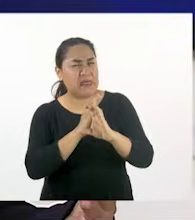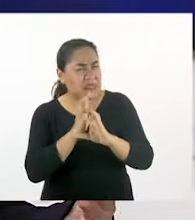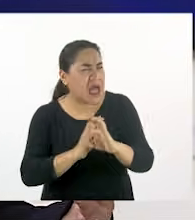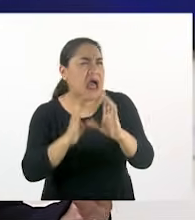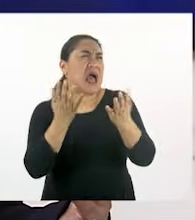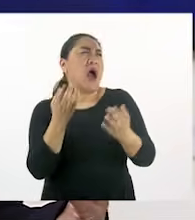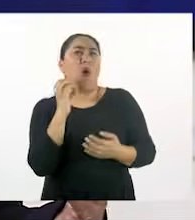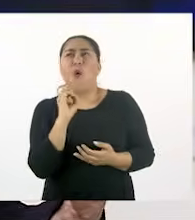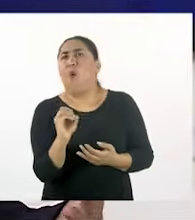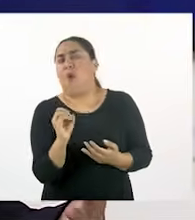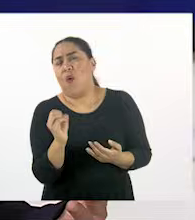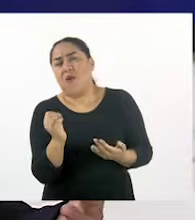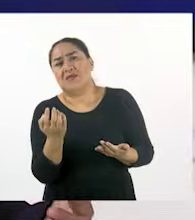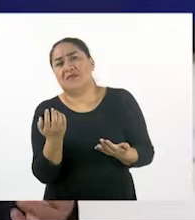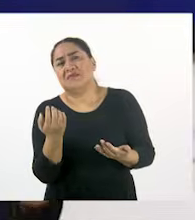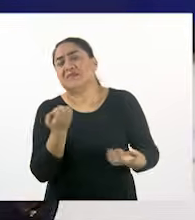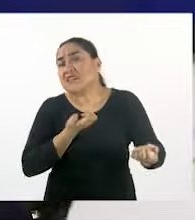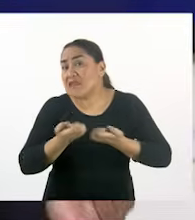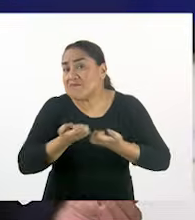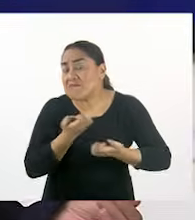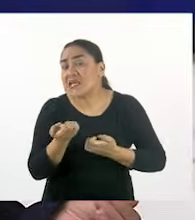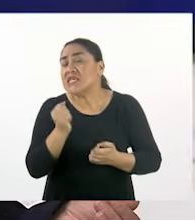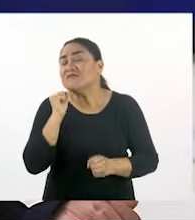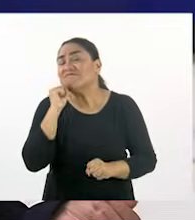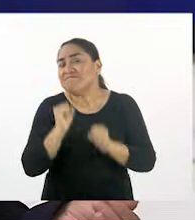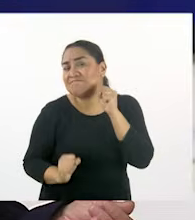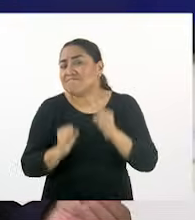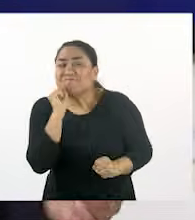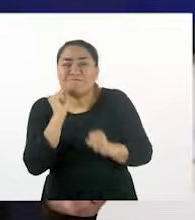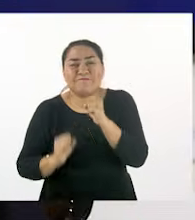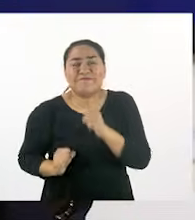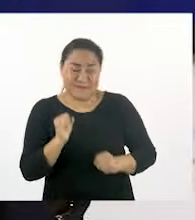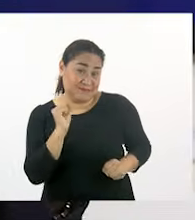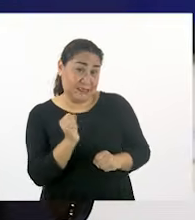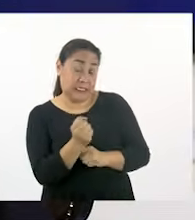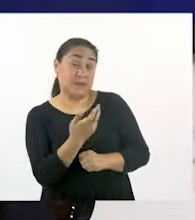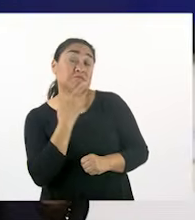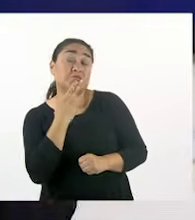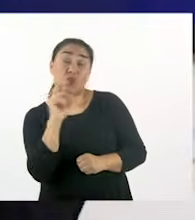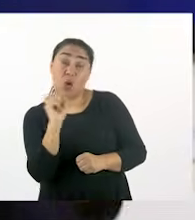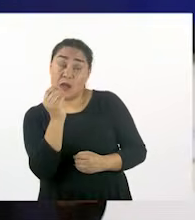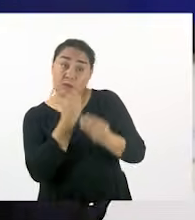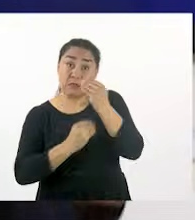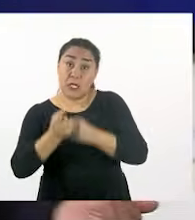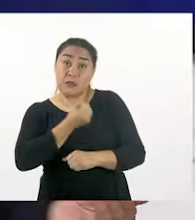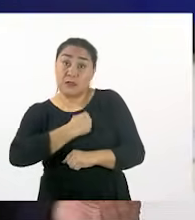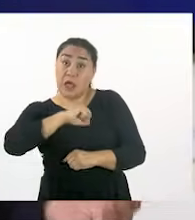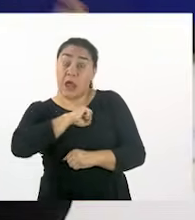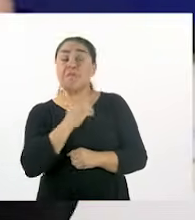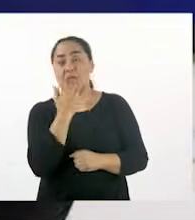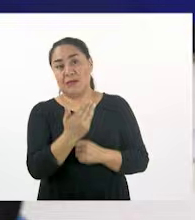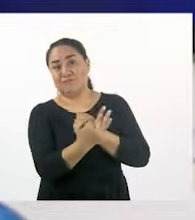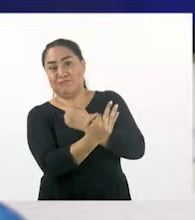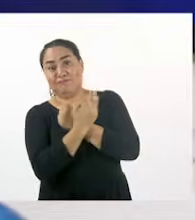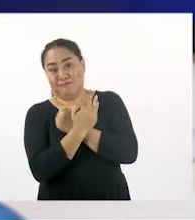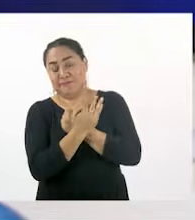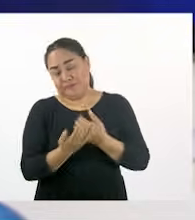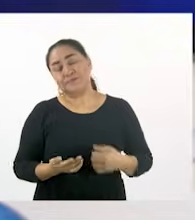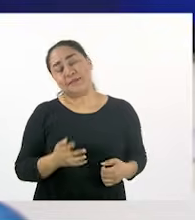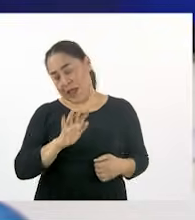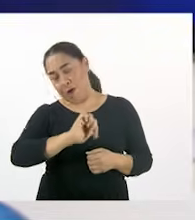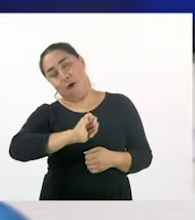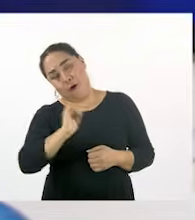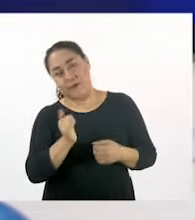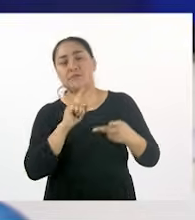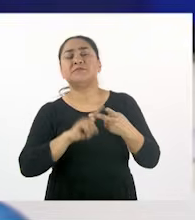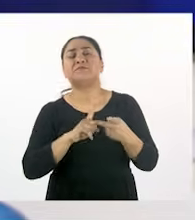actividad física como trotar. Son muchas cosas que pueden hacer si tenemos una alimentación sana y balanceada. Pero continuemos.